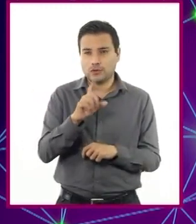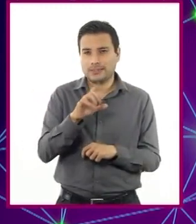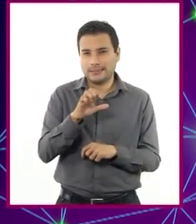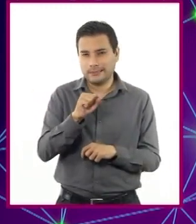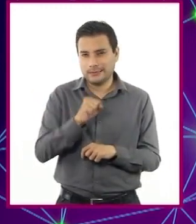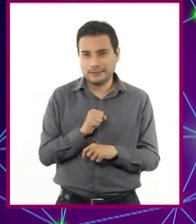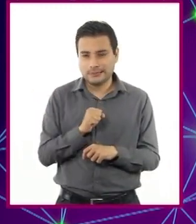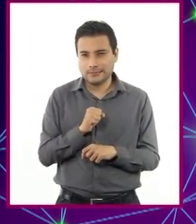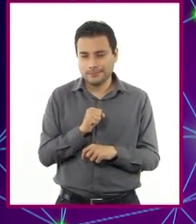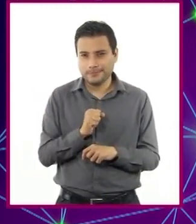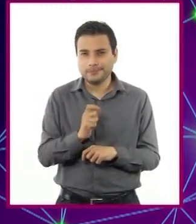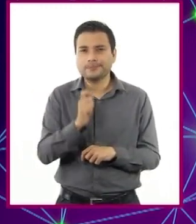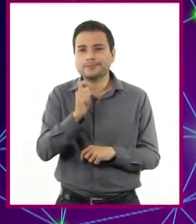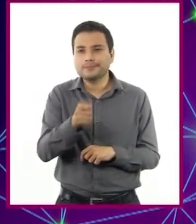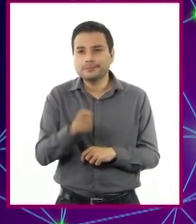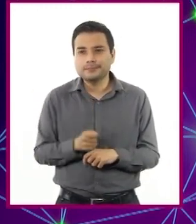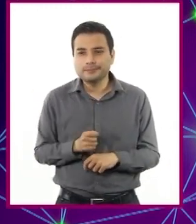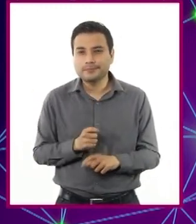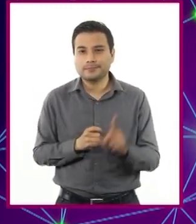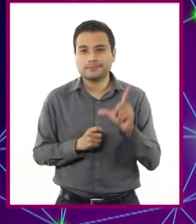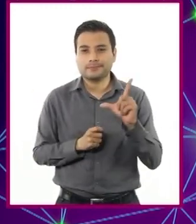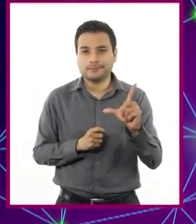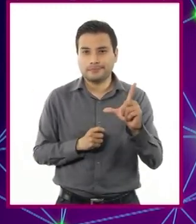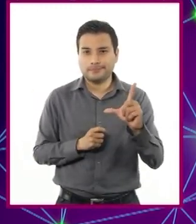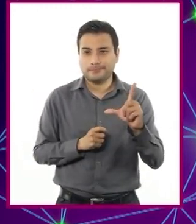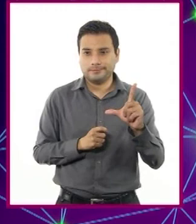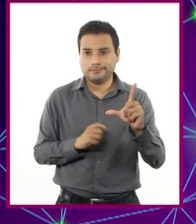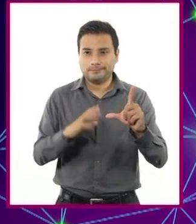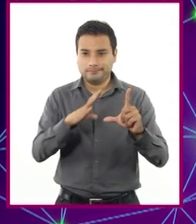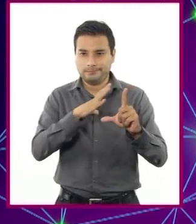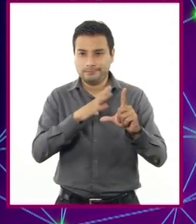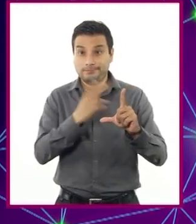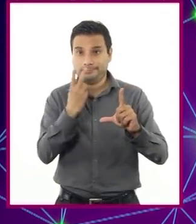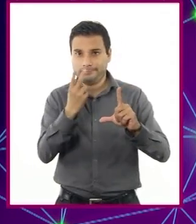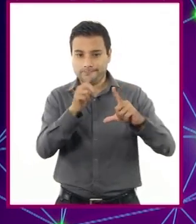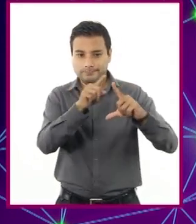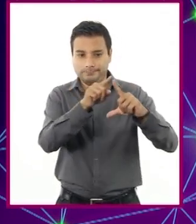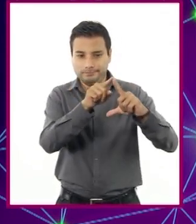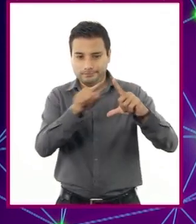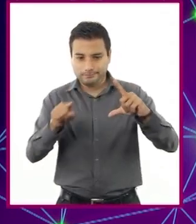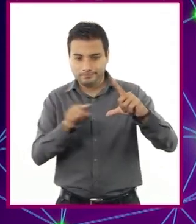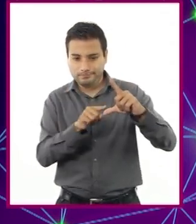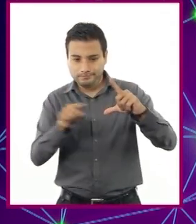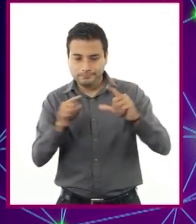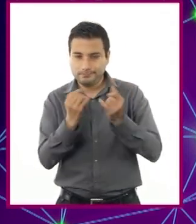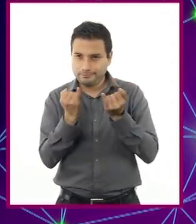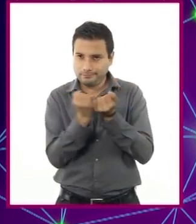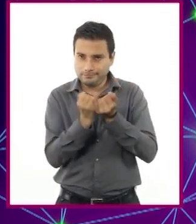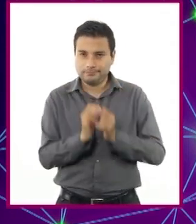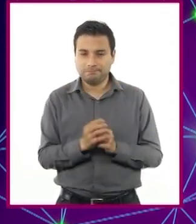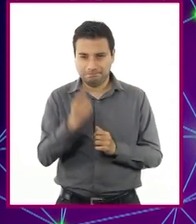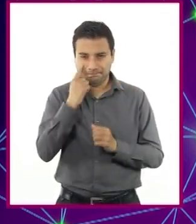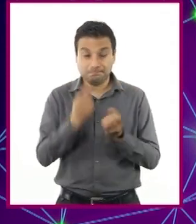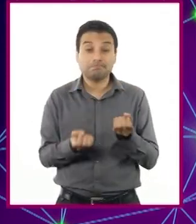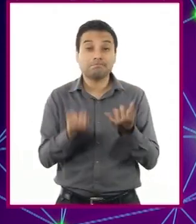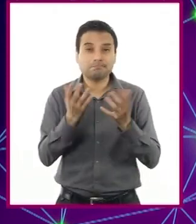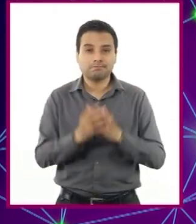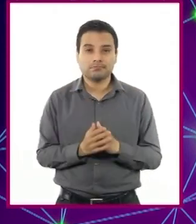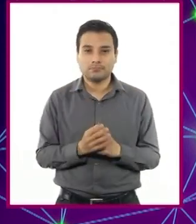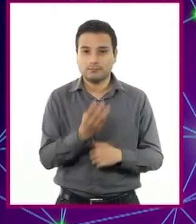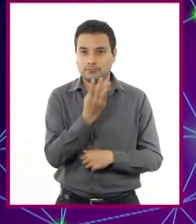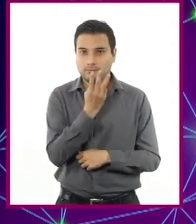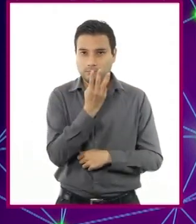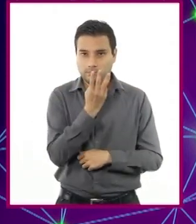significa que la longitud de dos de sus lados son iguales entre sí. Las medidas son